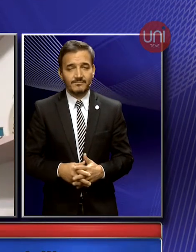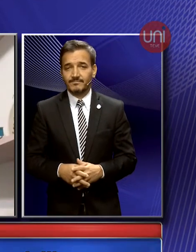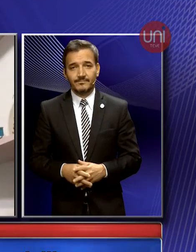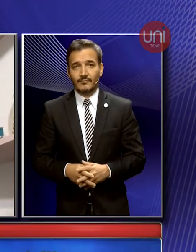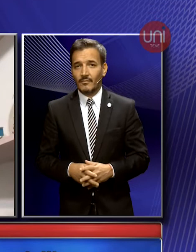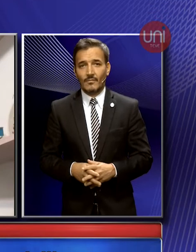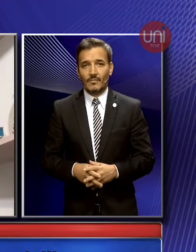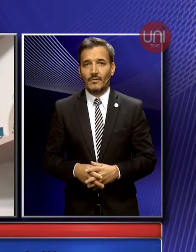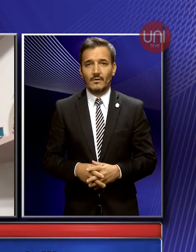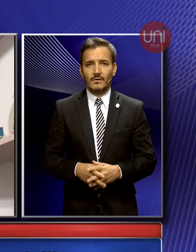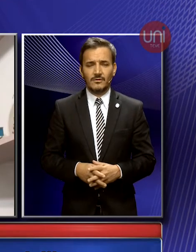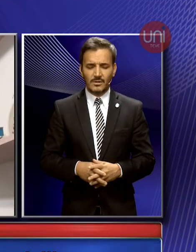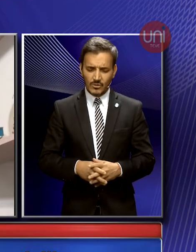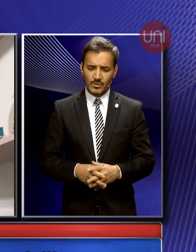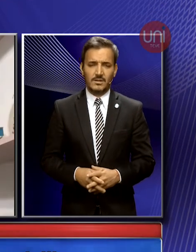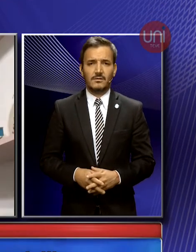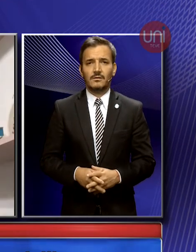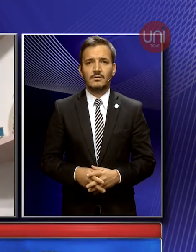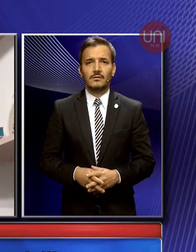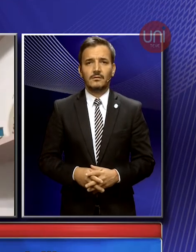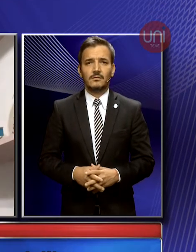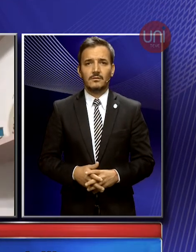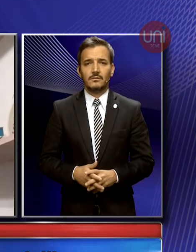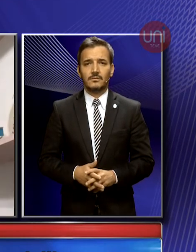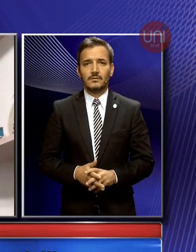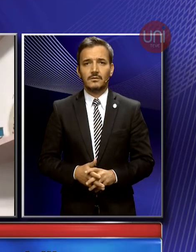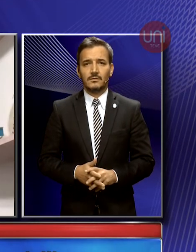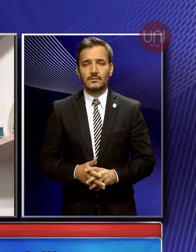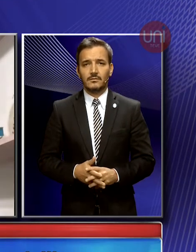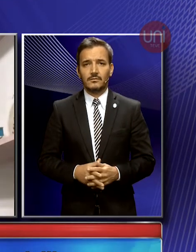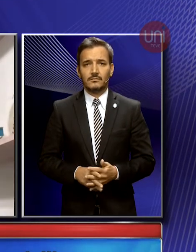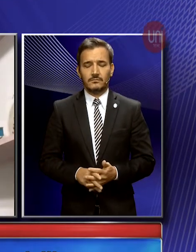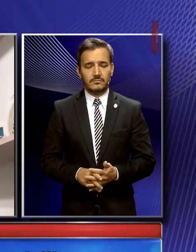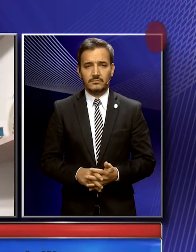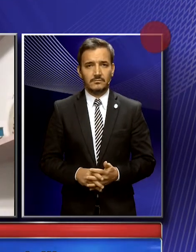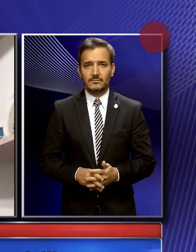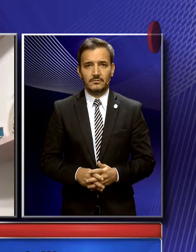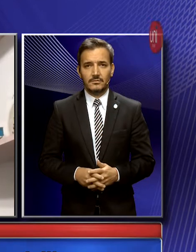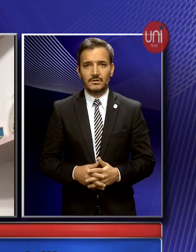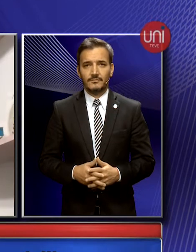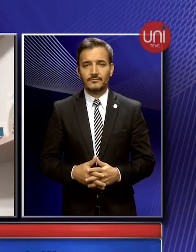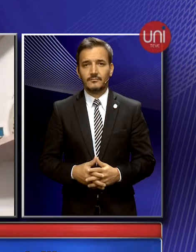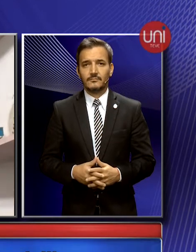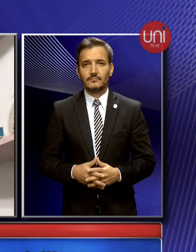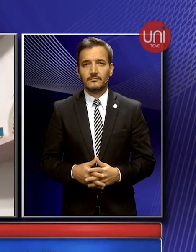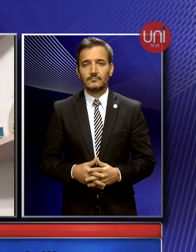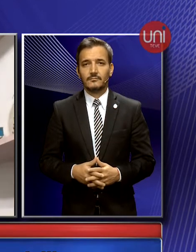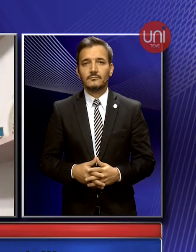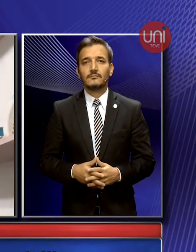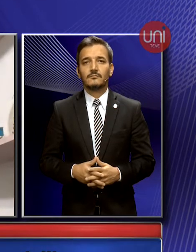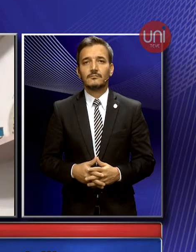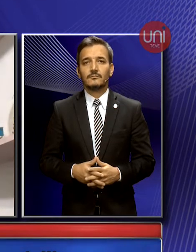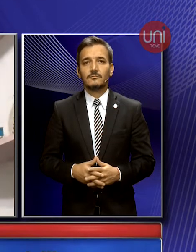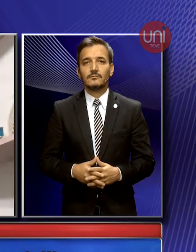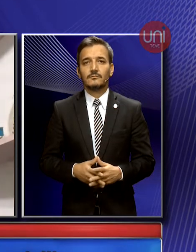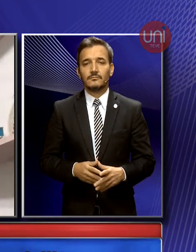asumo en este contexto en el que estamos viviendo. Realmente tiene que ver con malicia, con mucha mala intención. Sí. Bueno, y esto,